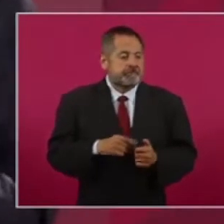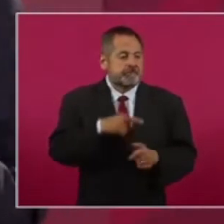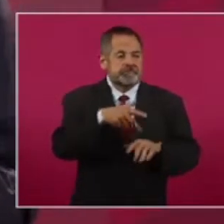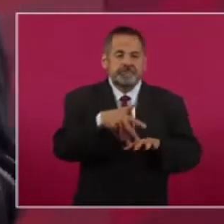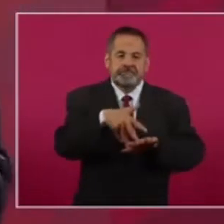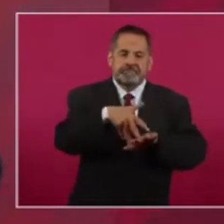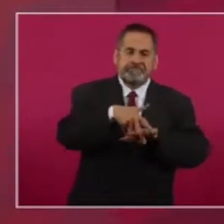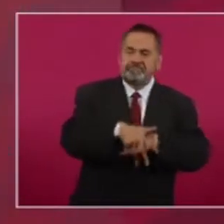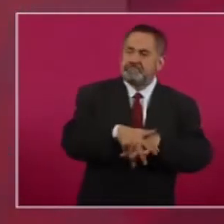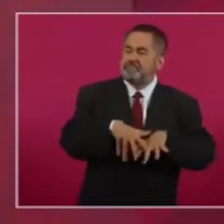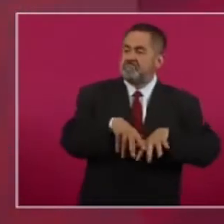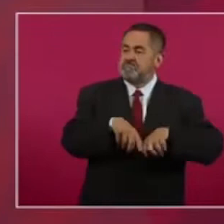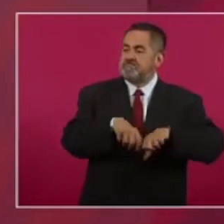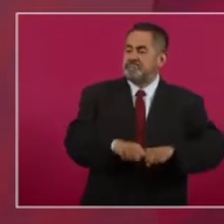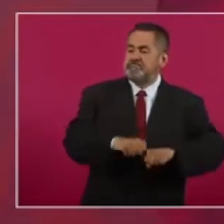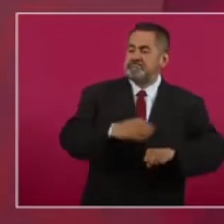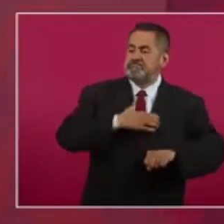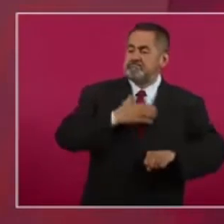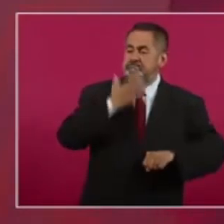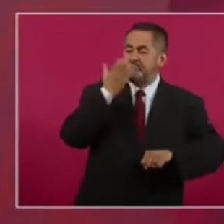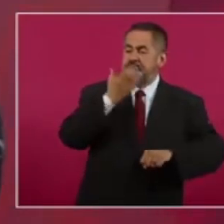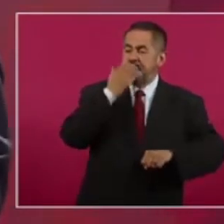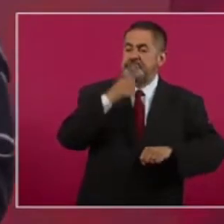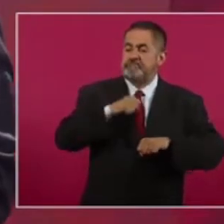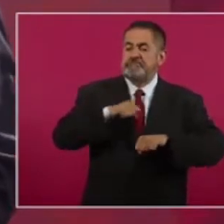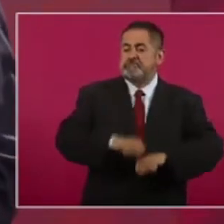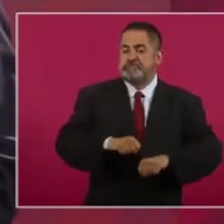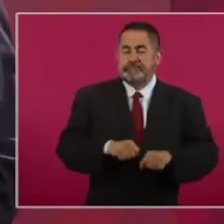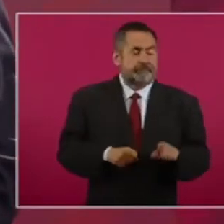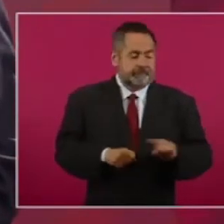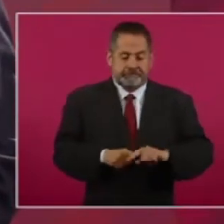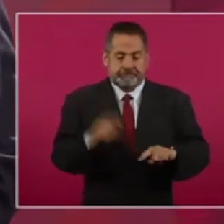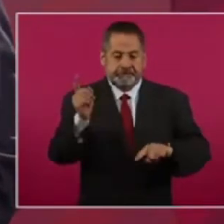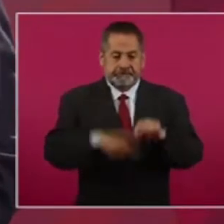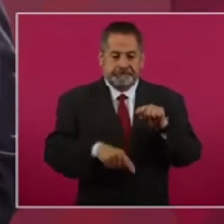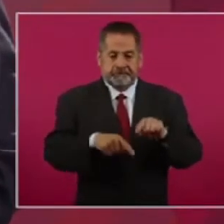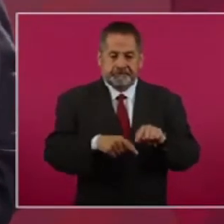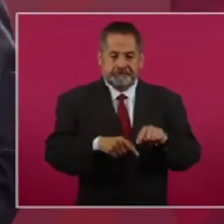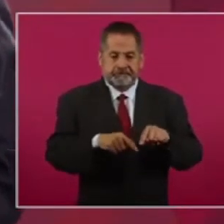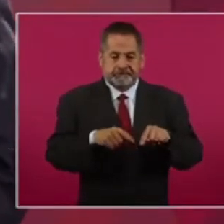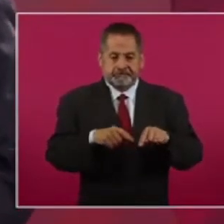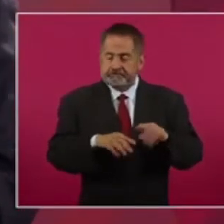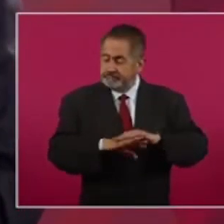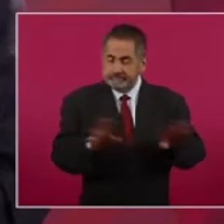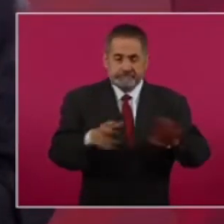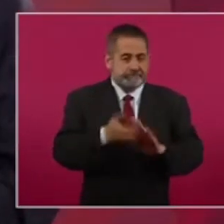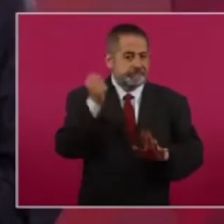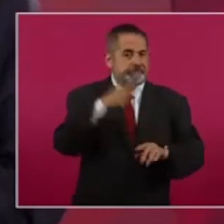enraizadas esas prácticas. Yo siempre he dicho que